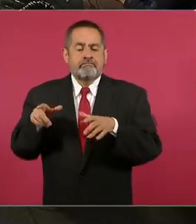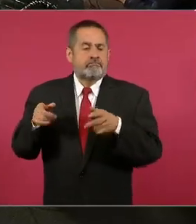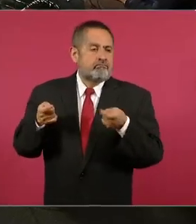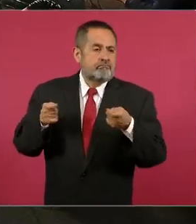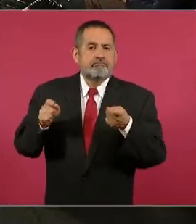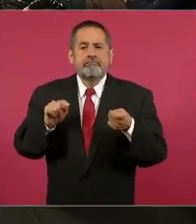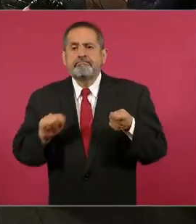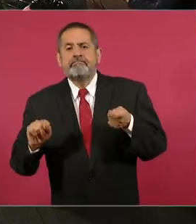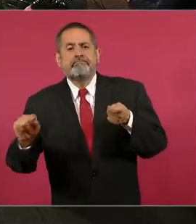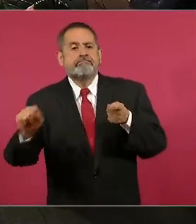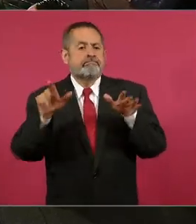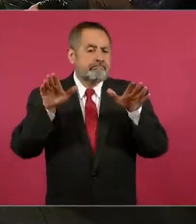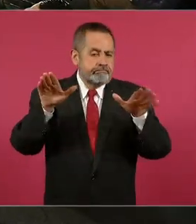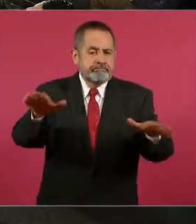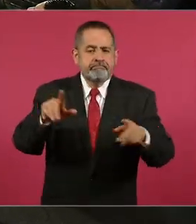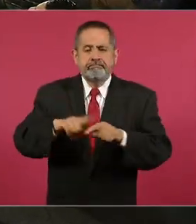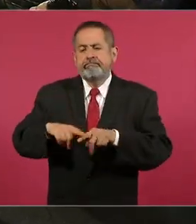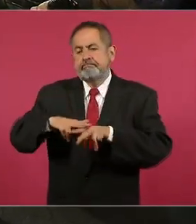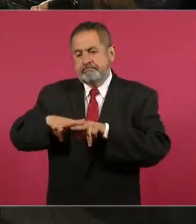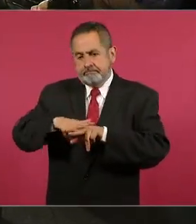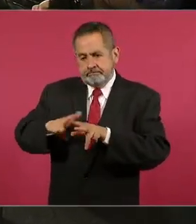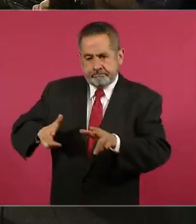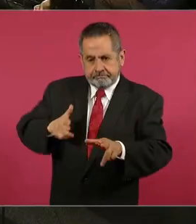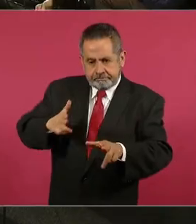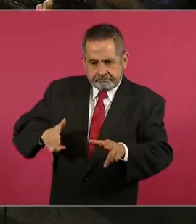aeropuertos, los trenes,